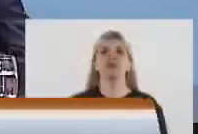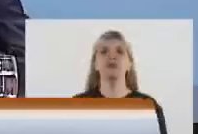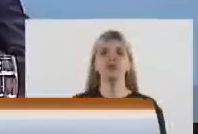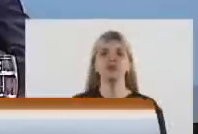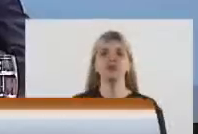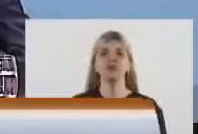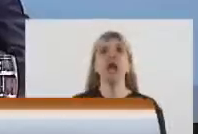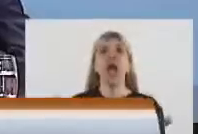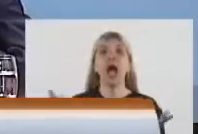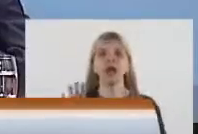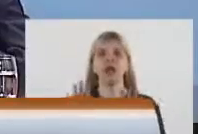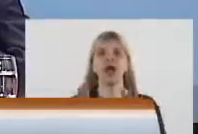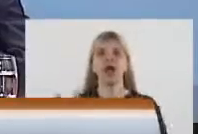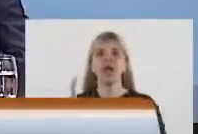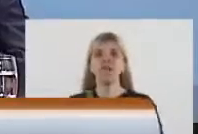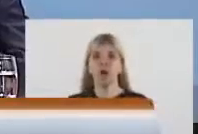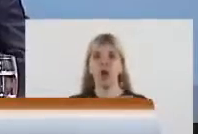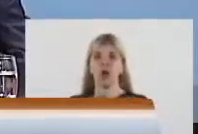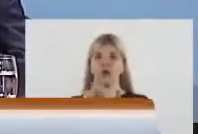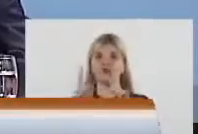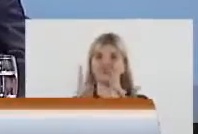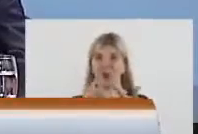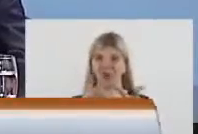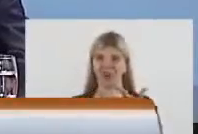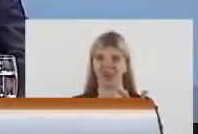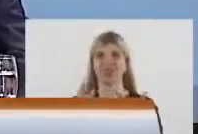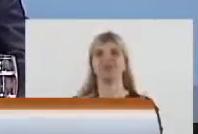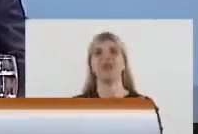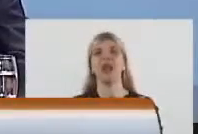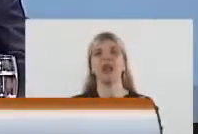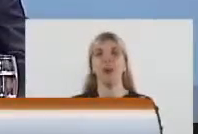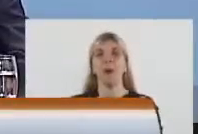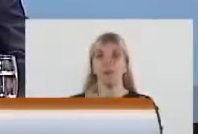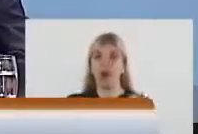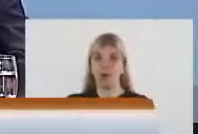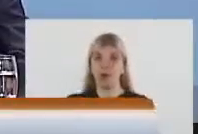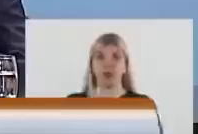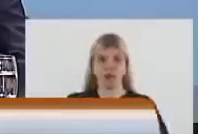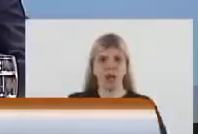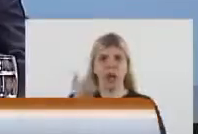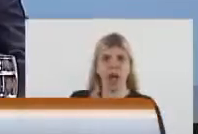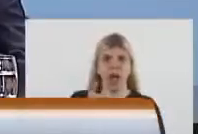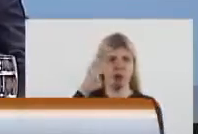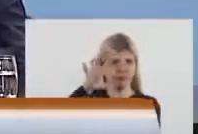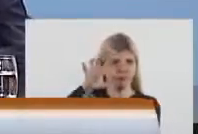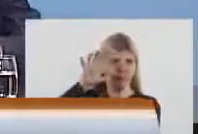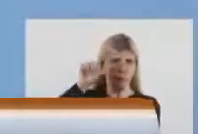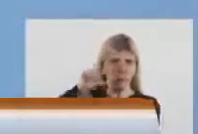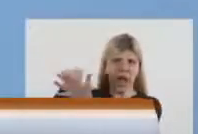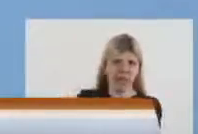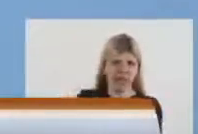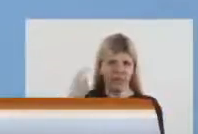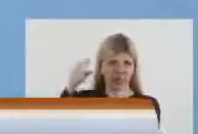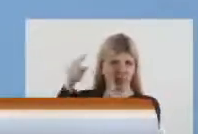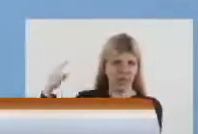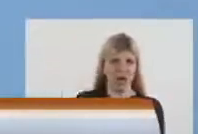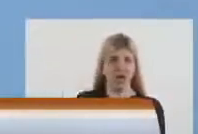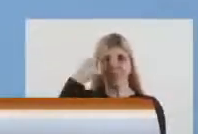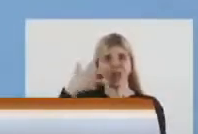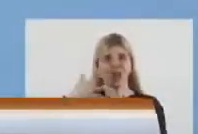a la vacuna se produce en muchos lugares se les transmite tecnología también está buscando